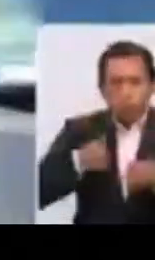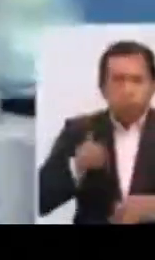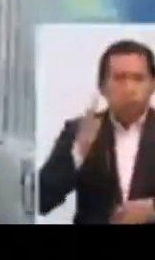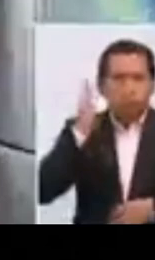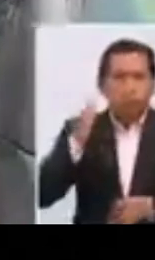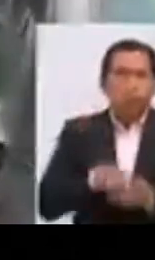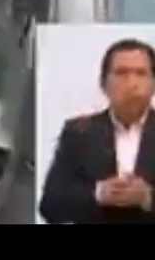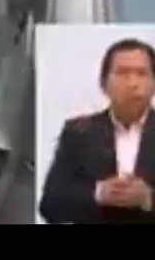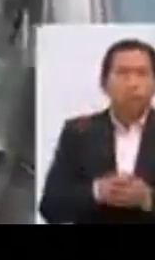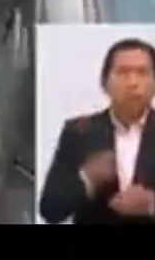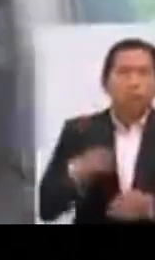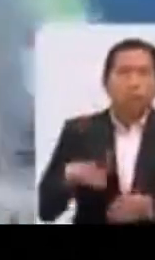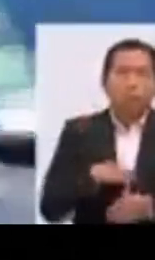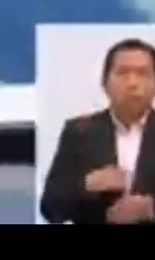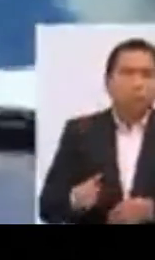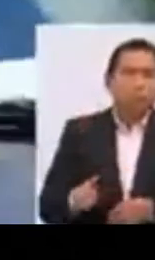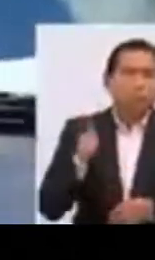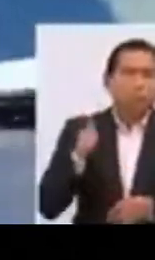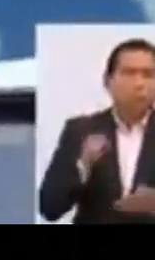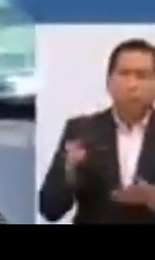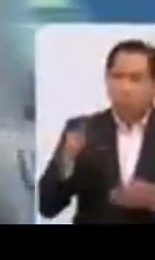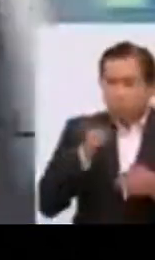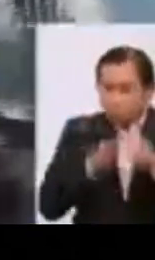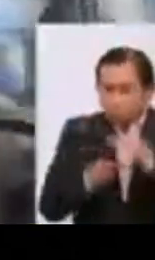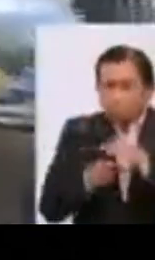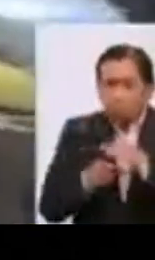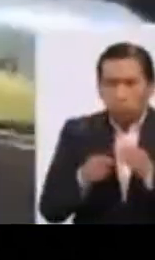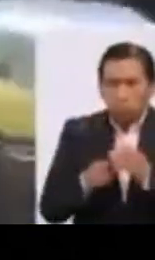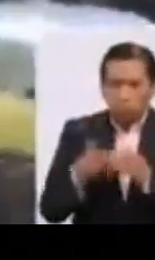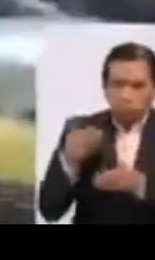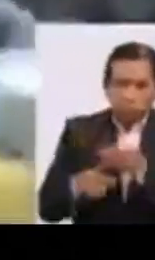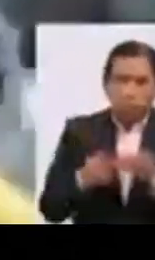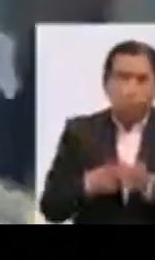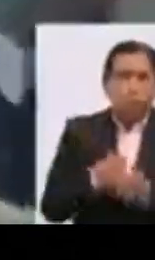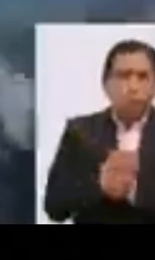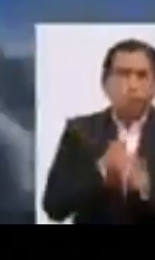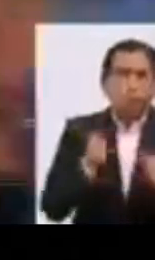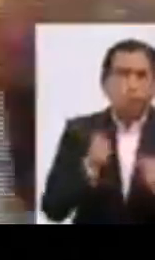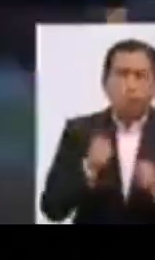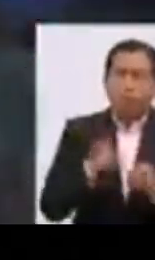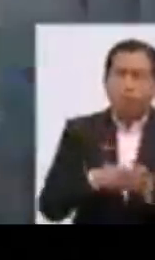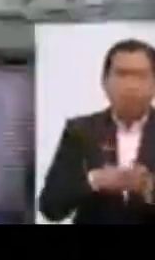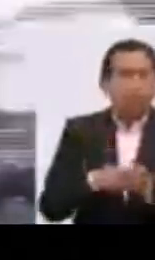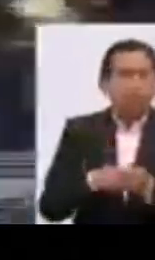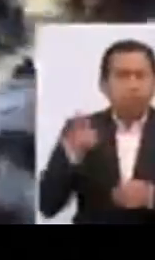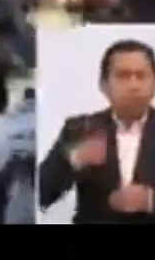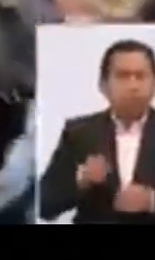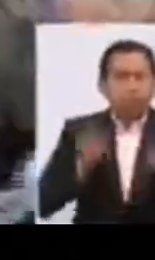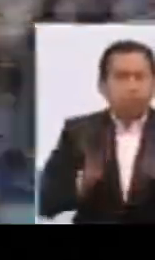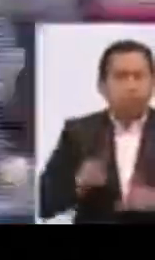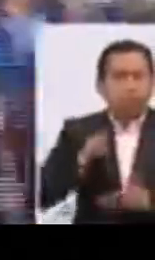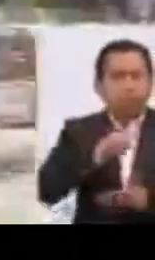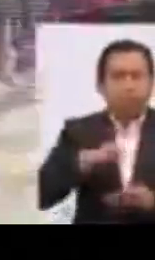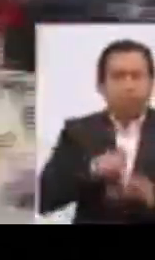futuro. Lo que no vamos a permitir que se inmiscuyan en un proceso autonómico completamente propio de los